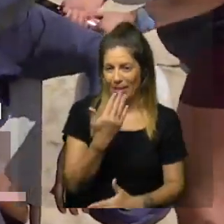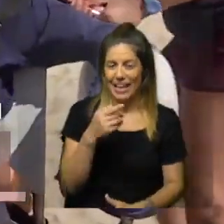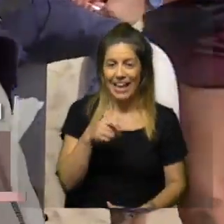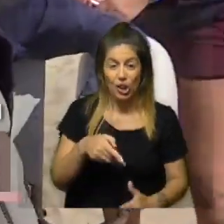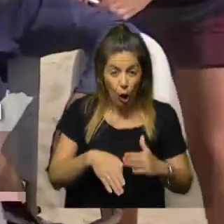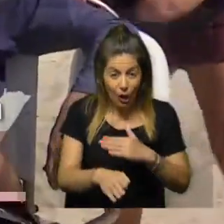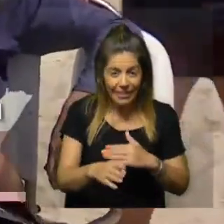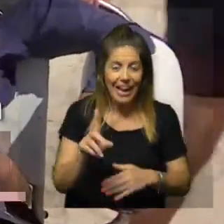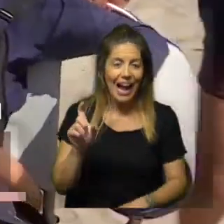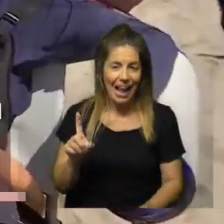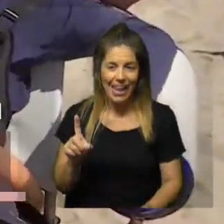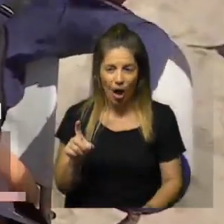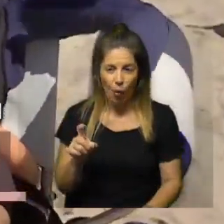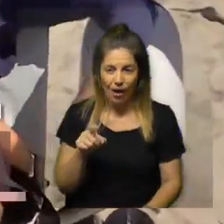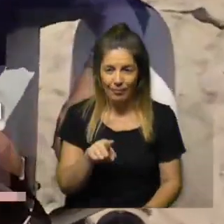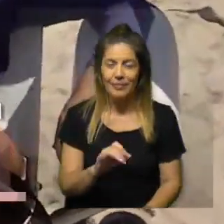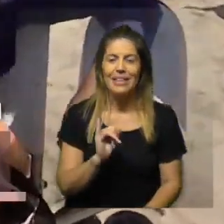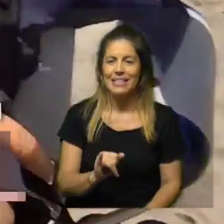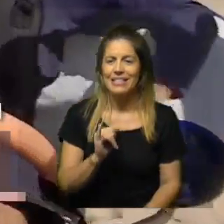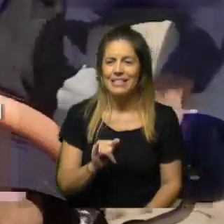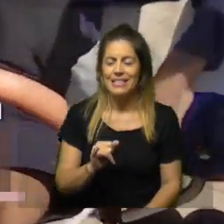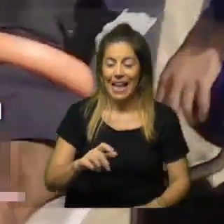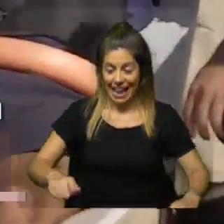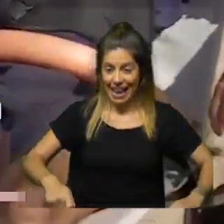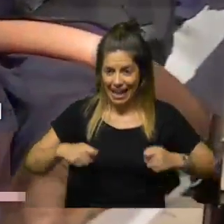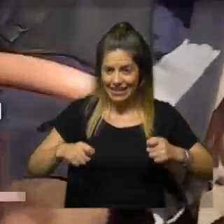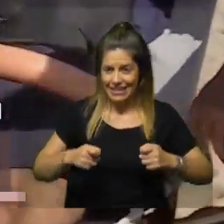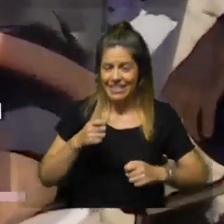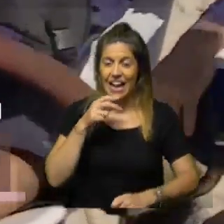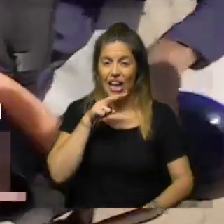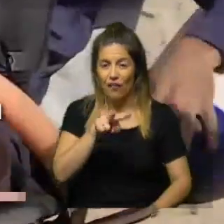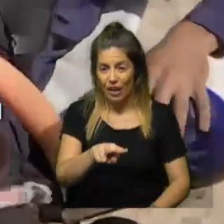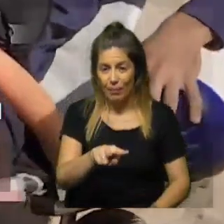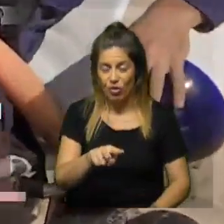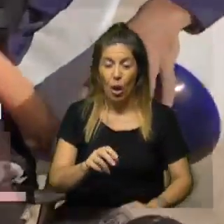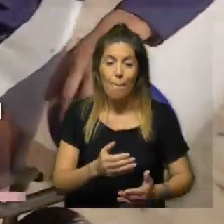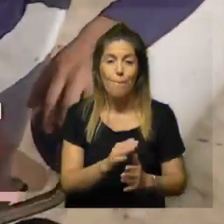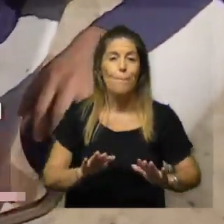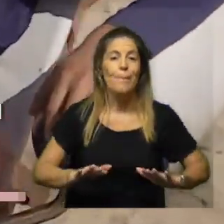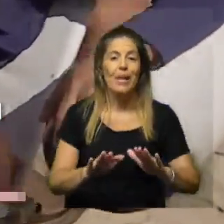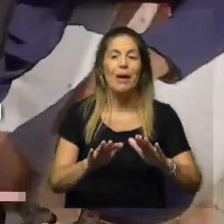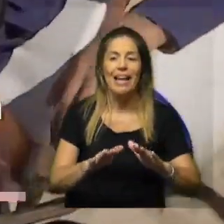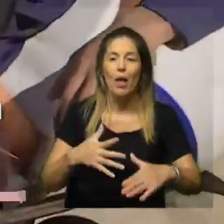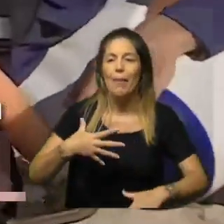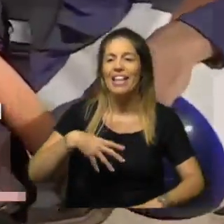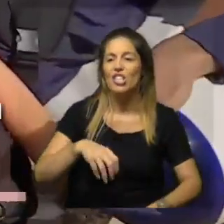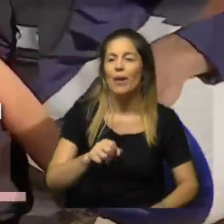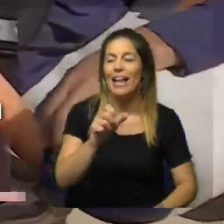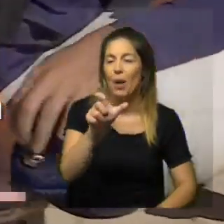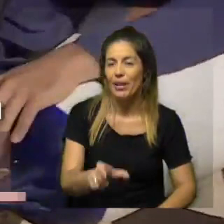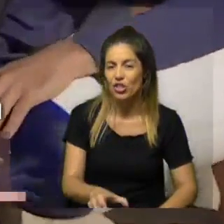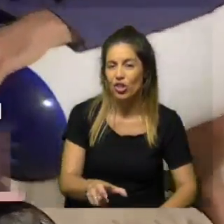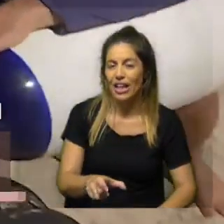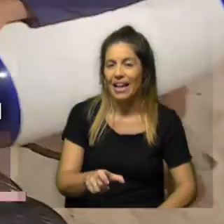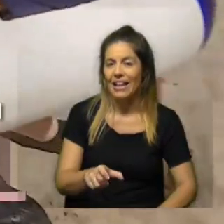Juan Pablo, no? ¿Esta claro. silla que vemos entra al agua? Sí, sí, las sillas anfibias estas que estamos viendo ahora son sillas que están diseñadas para el traslado de la persona desde